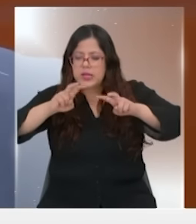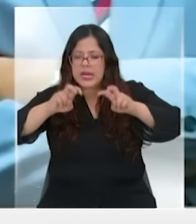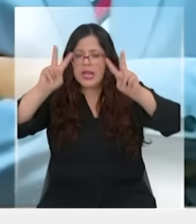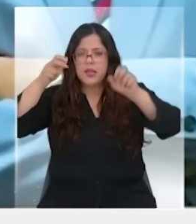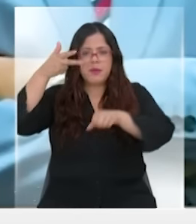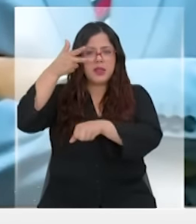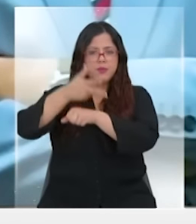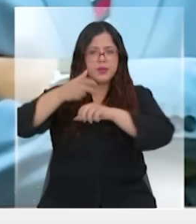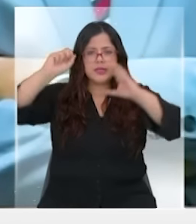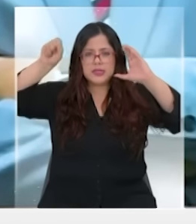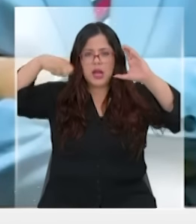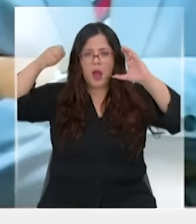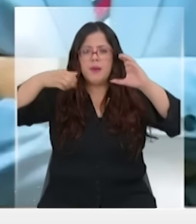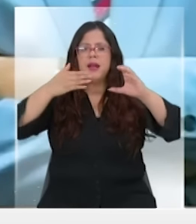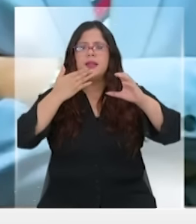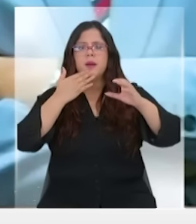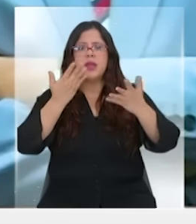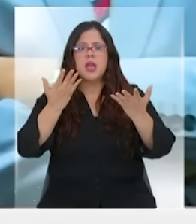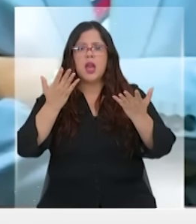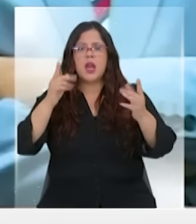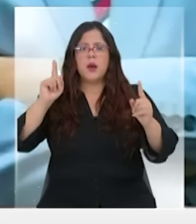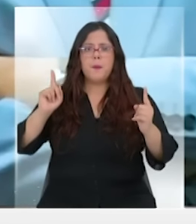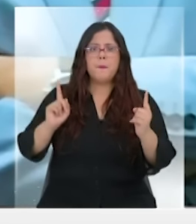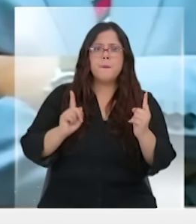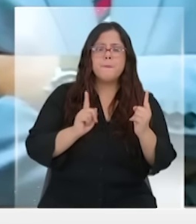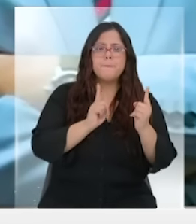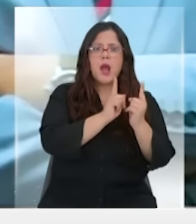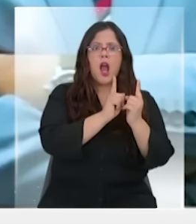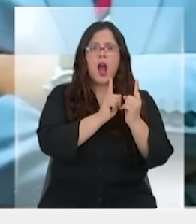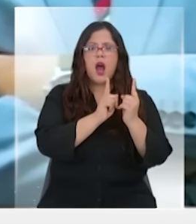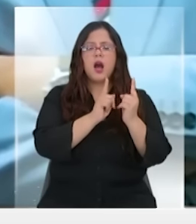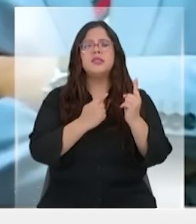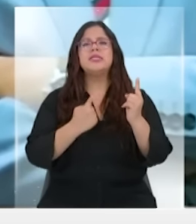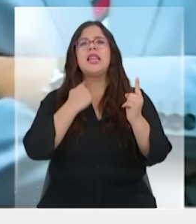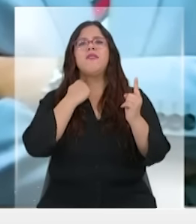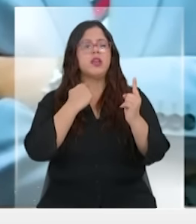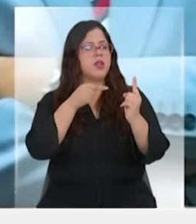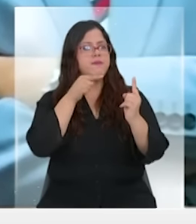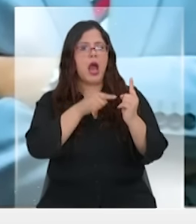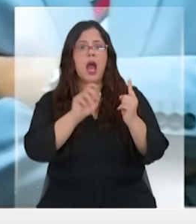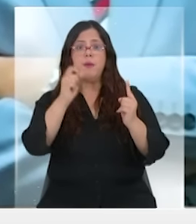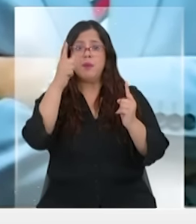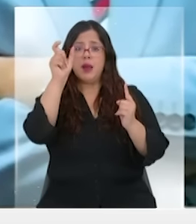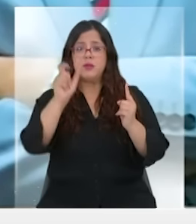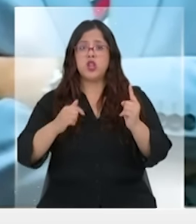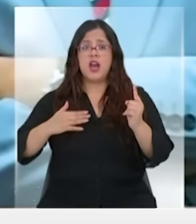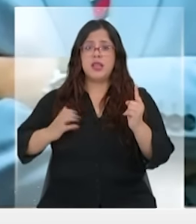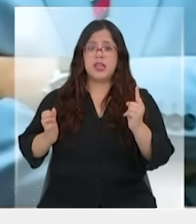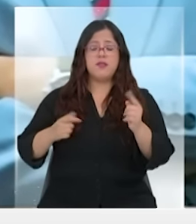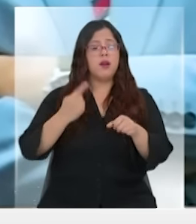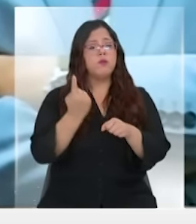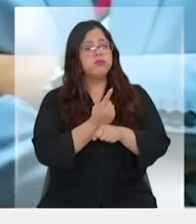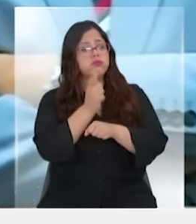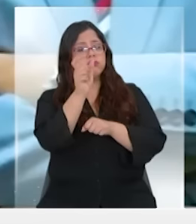además llegaron al círculo íntimo de la víctima. Y el primer detective que habló con la víctima